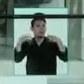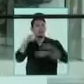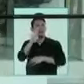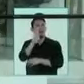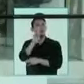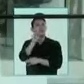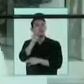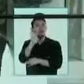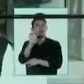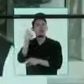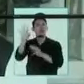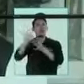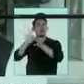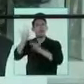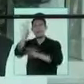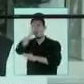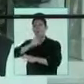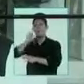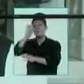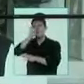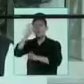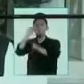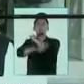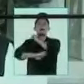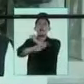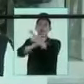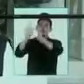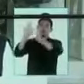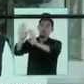que acaba de decir es recontra falso.